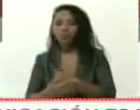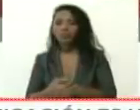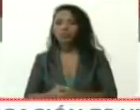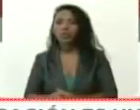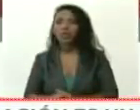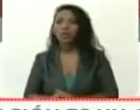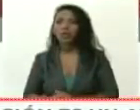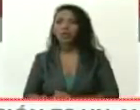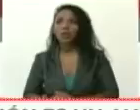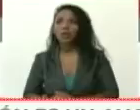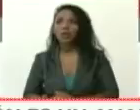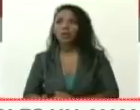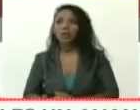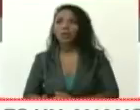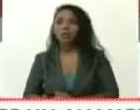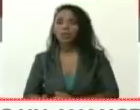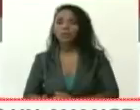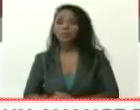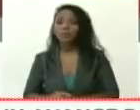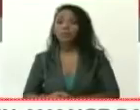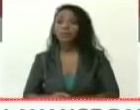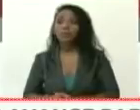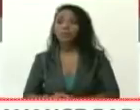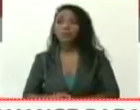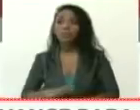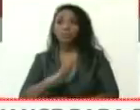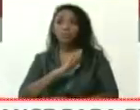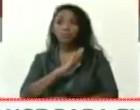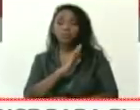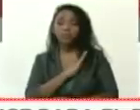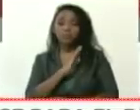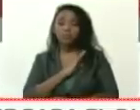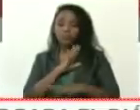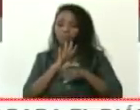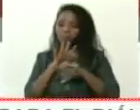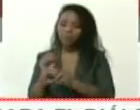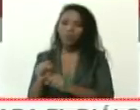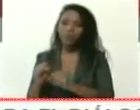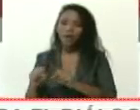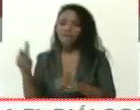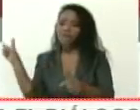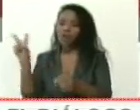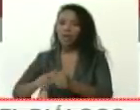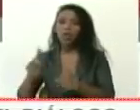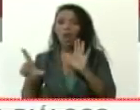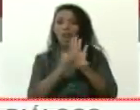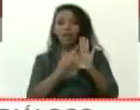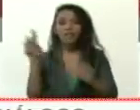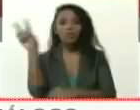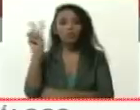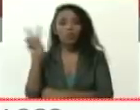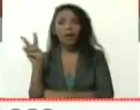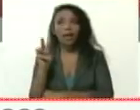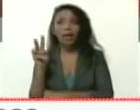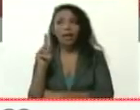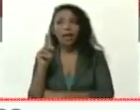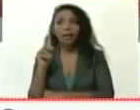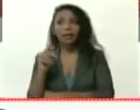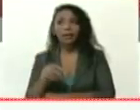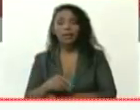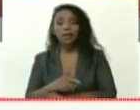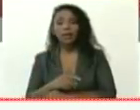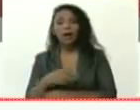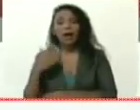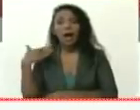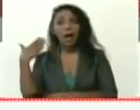¿cómo se dice? Tomó porque estaban violando unas leyes venezolanas y como Estados Unidos armó un escándalo a partir de aquello,